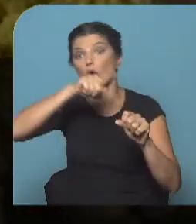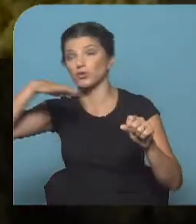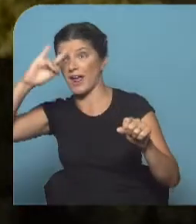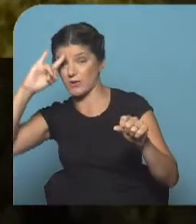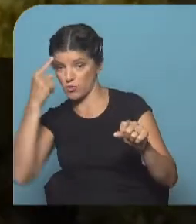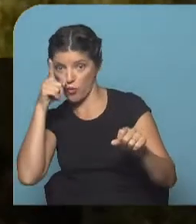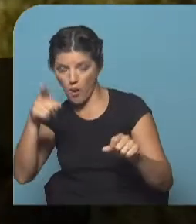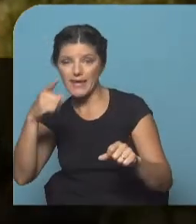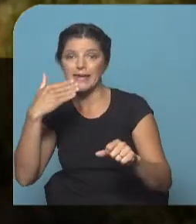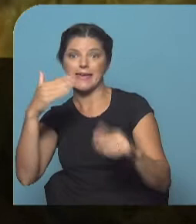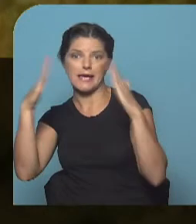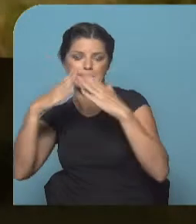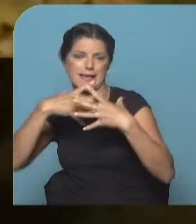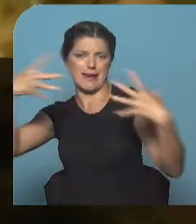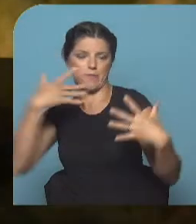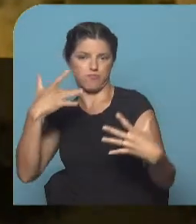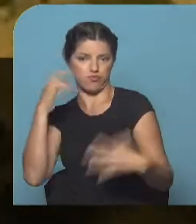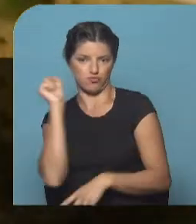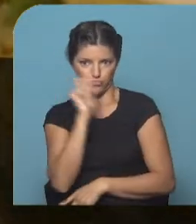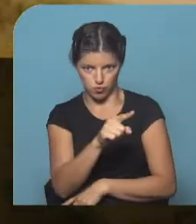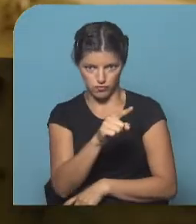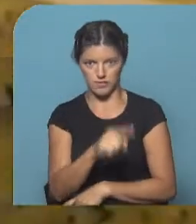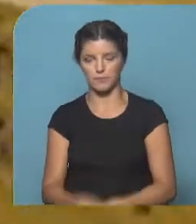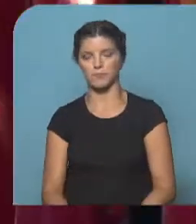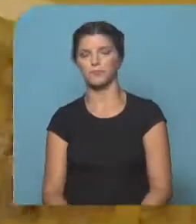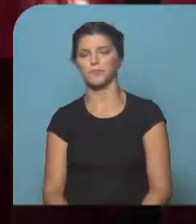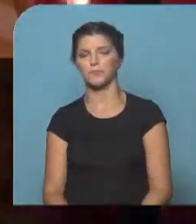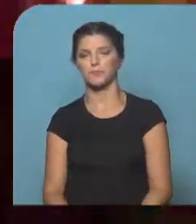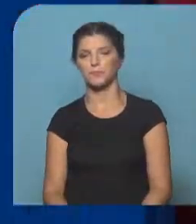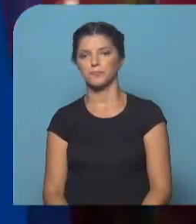del sindicalista acusado de lavado de activos.